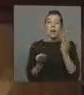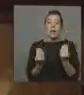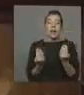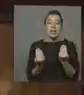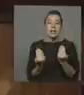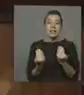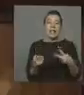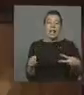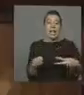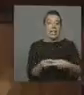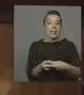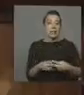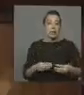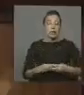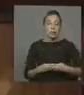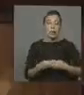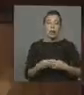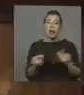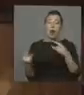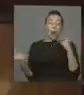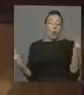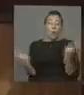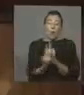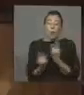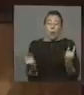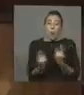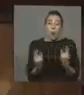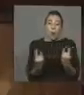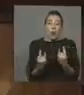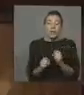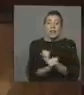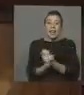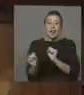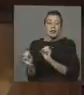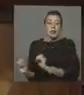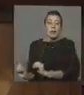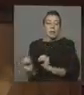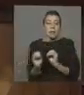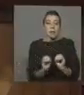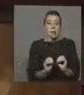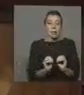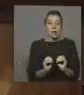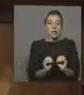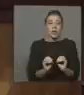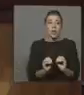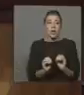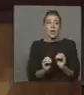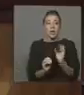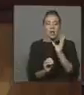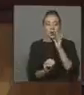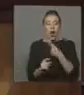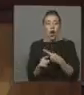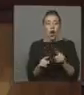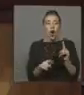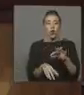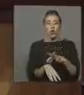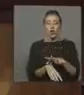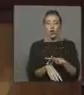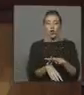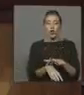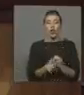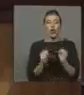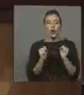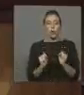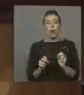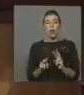una interrupción del embarazo en forma inmediata e impostergable y no existiese otro médico que